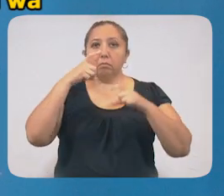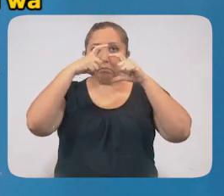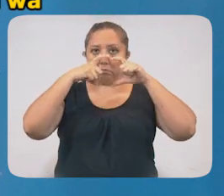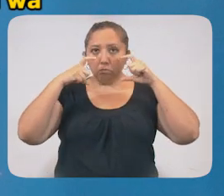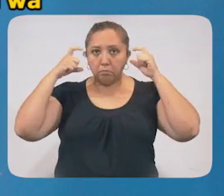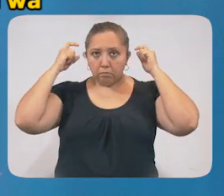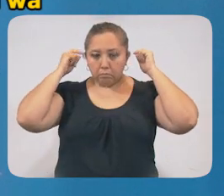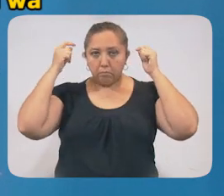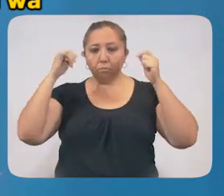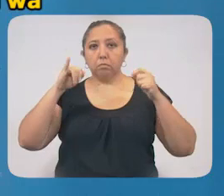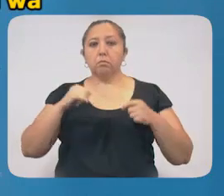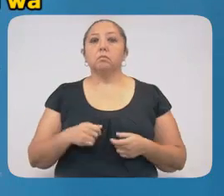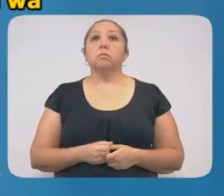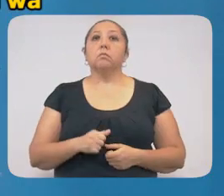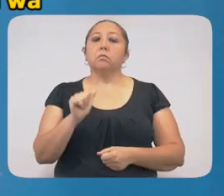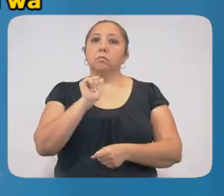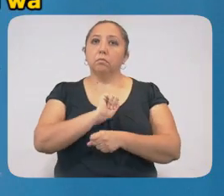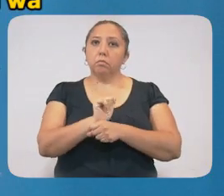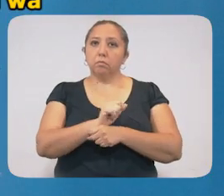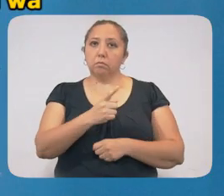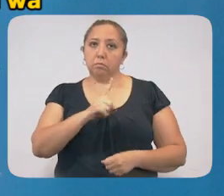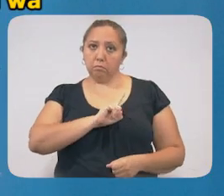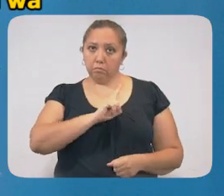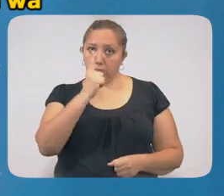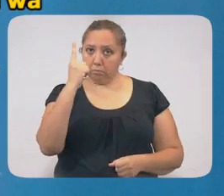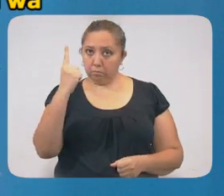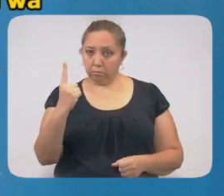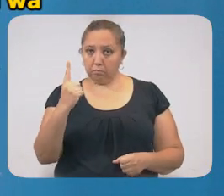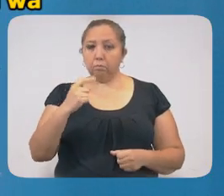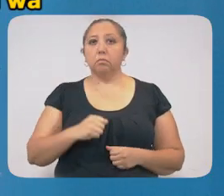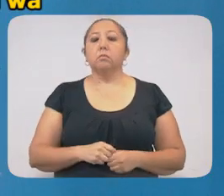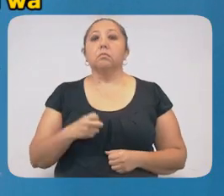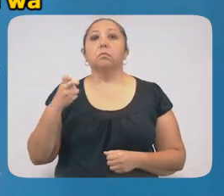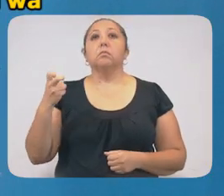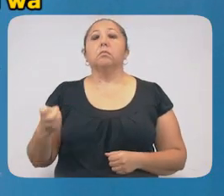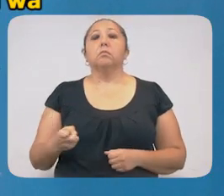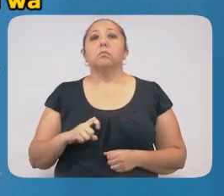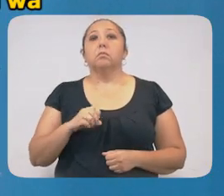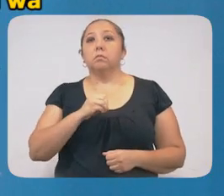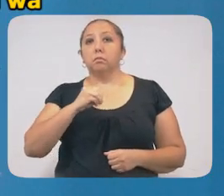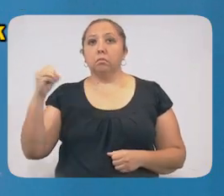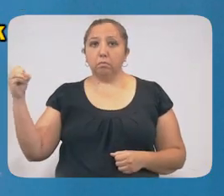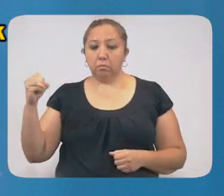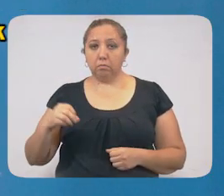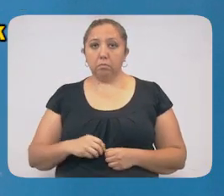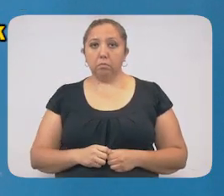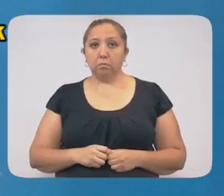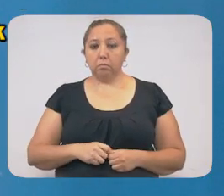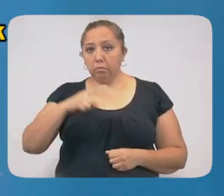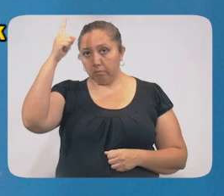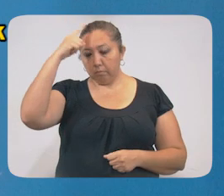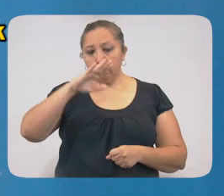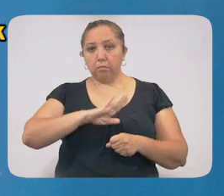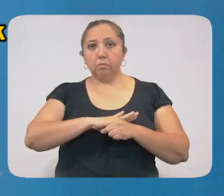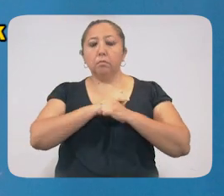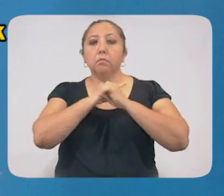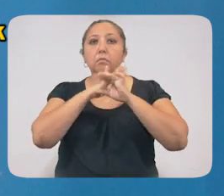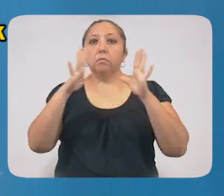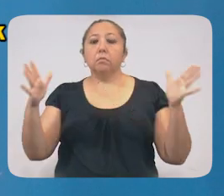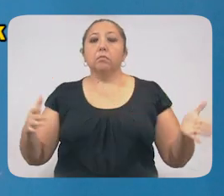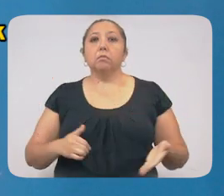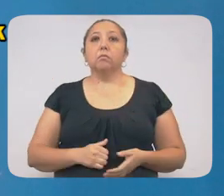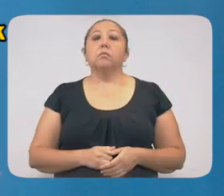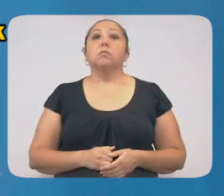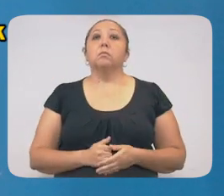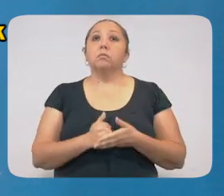cubrebocas y si se transportan en automóvil tienen que ir solos. Estas medidas son obligatorias. Para mayor información y